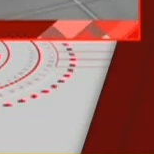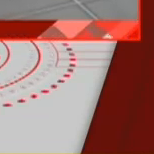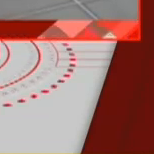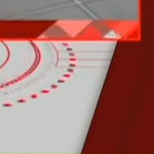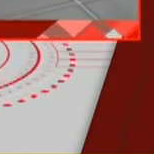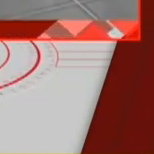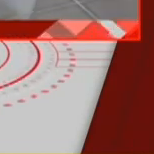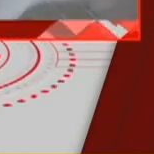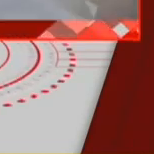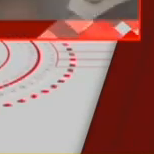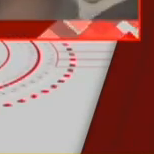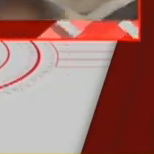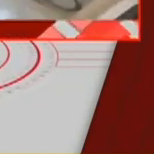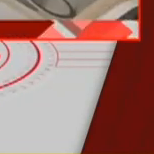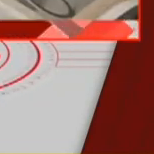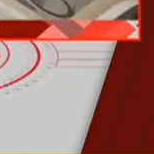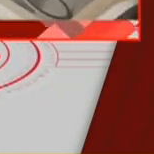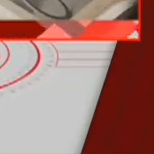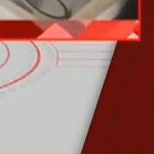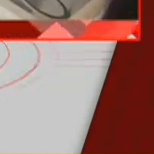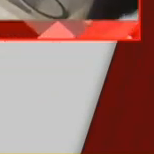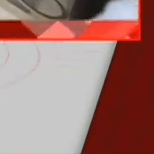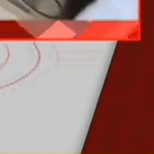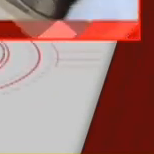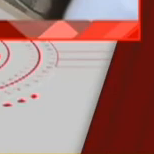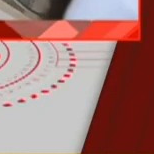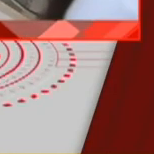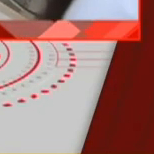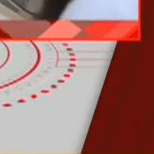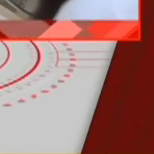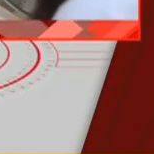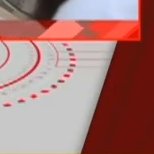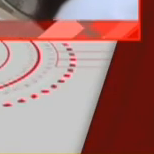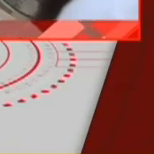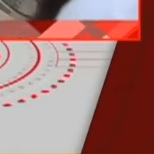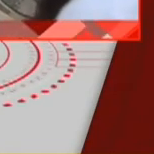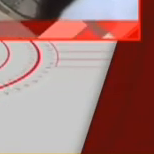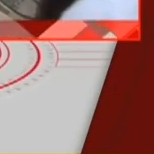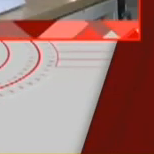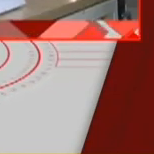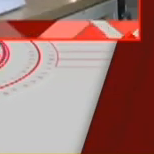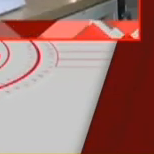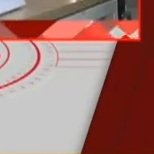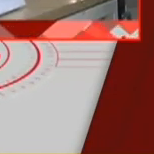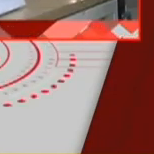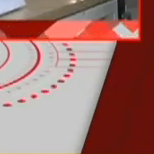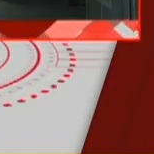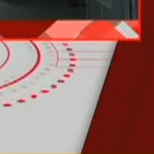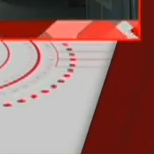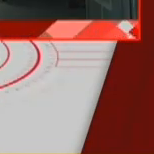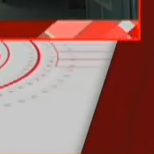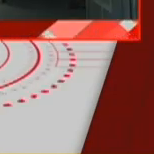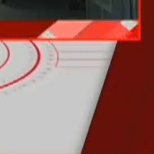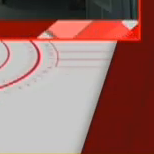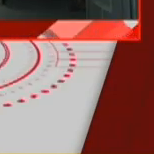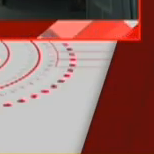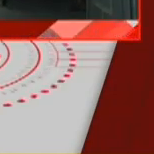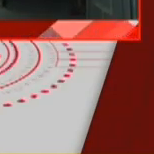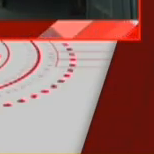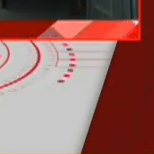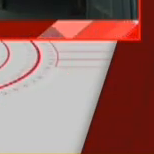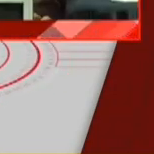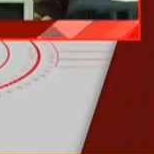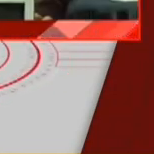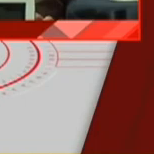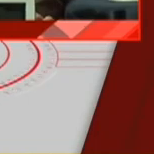ha resistió bien, y es una garantía de que nuestro patrimonio puede seguir bien por los futuros siglos, pero sí